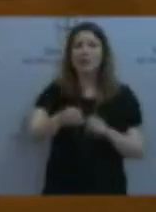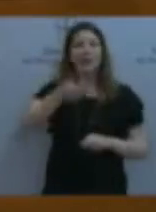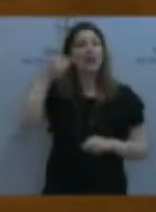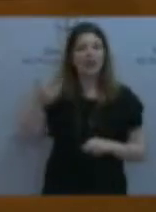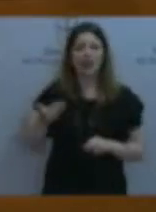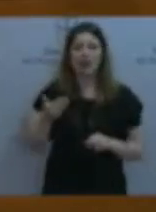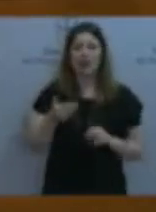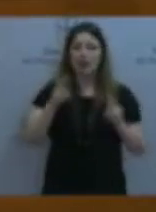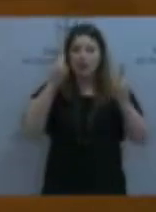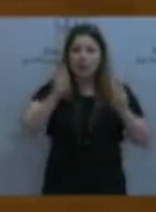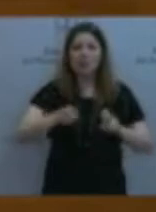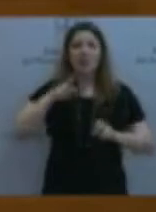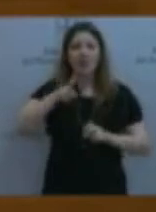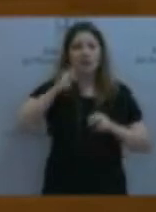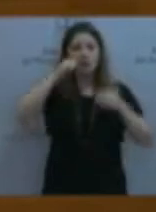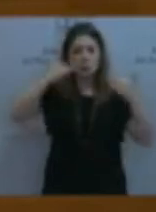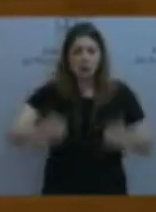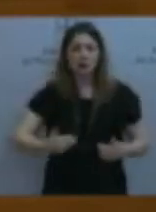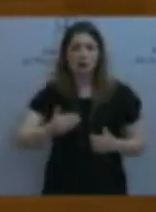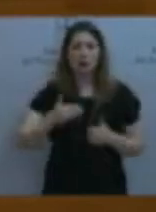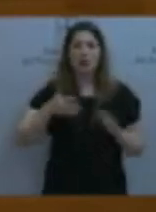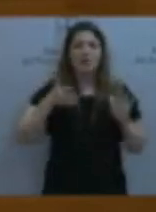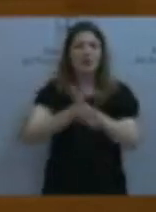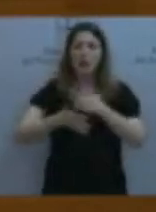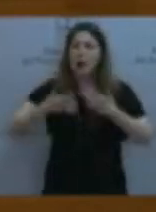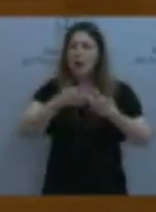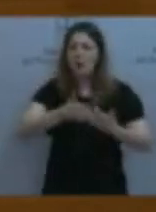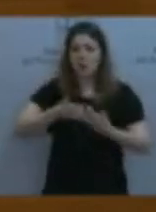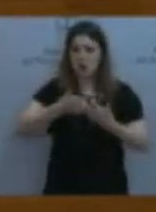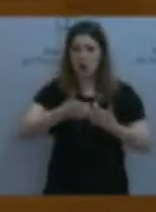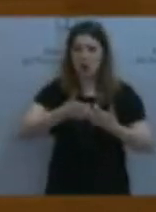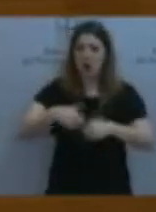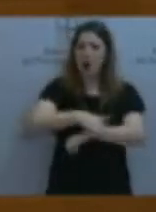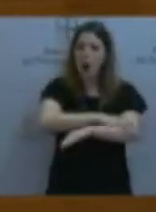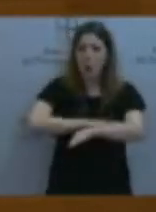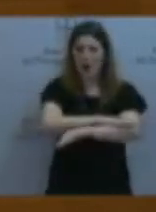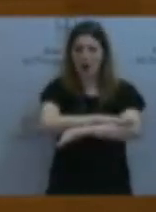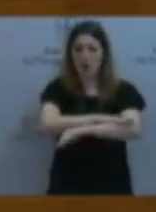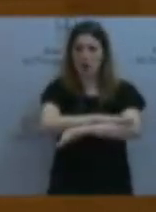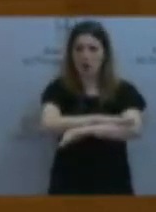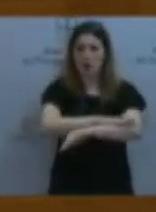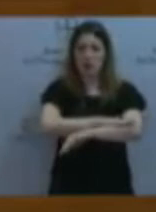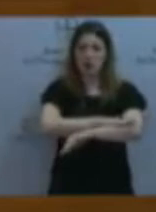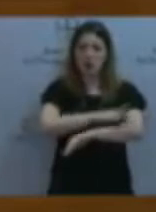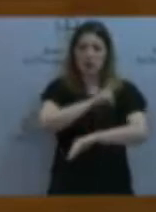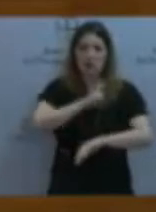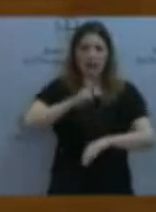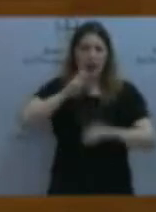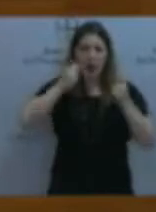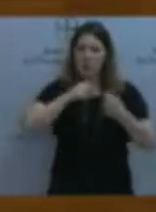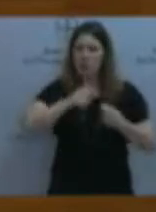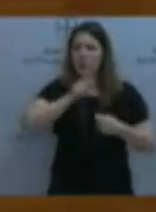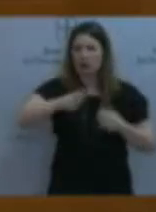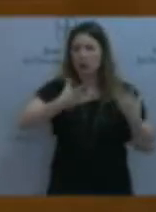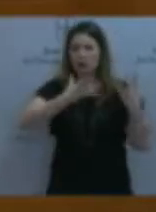una cuestión de lucha contra el apartheid de millones de personas que se han visto expulsadas de su tierra hace 70 años y que aún hoy